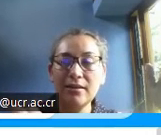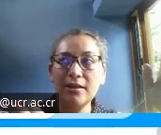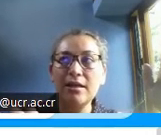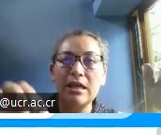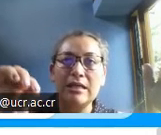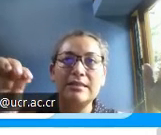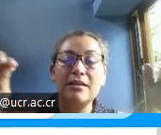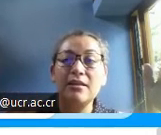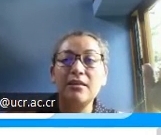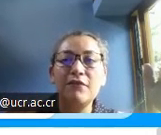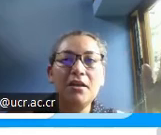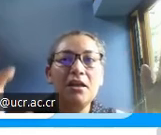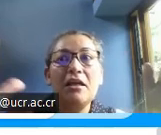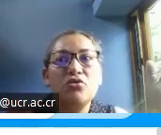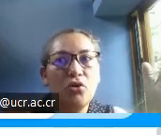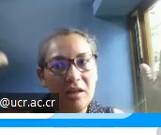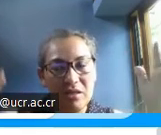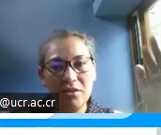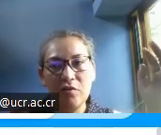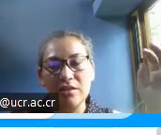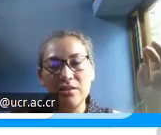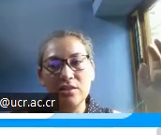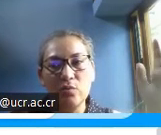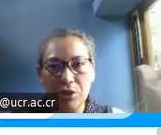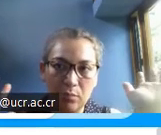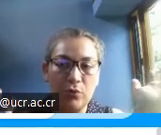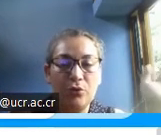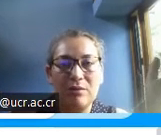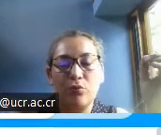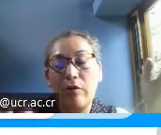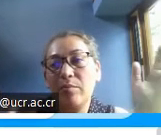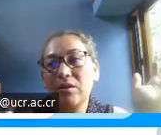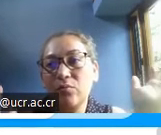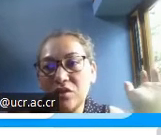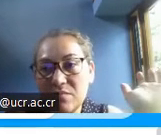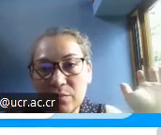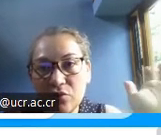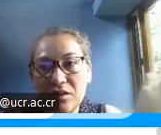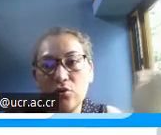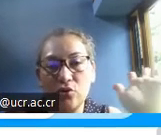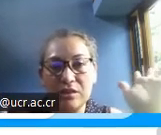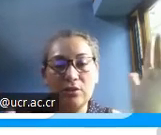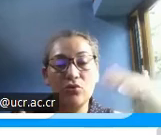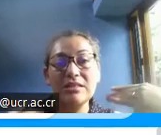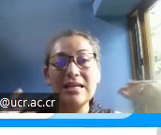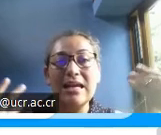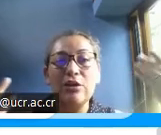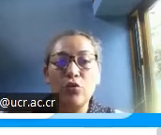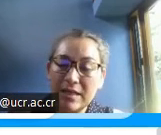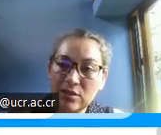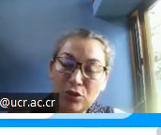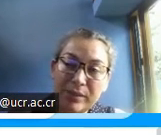la gente identifique qué son las bienes raíces, por ejemplo, porque probablemente muchísimas personas ni conocen.